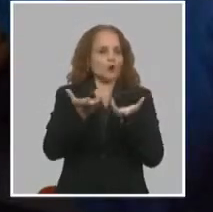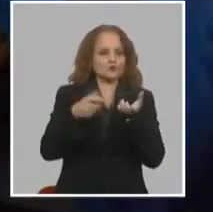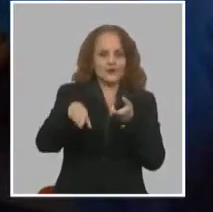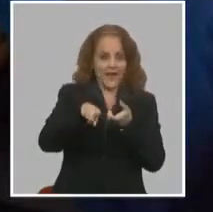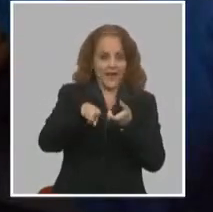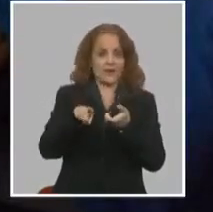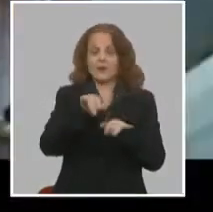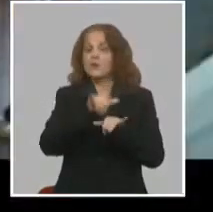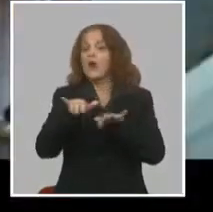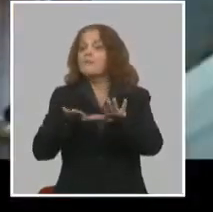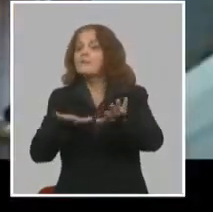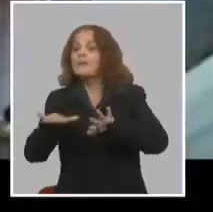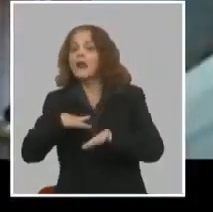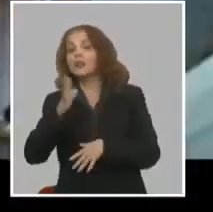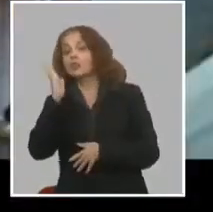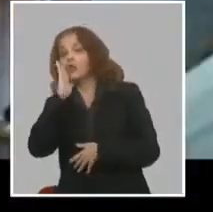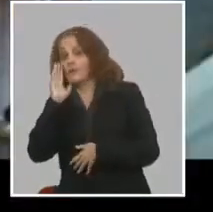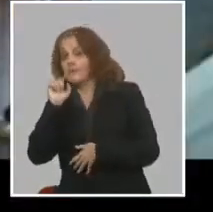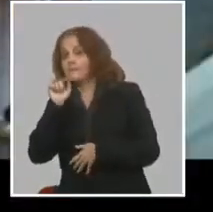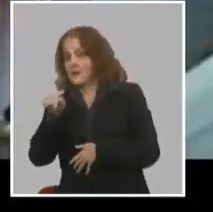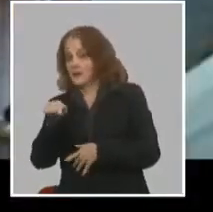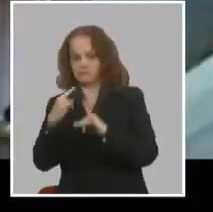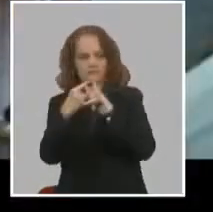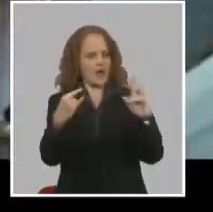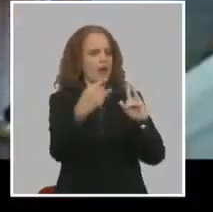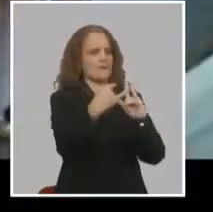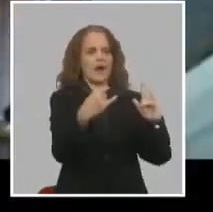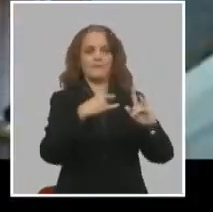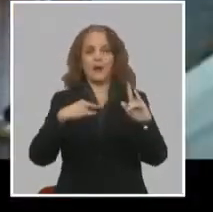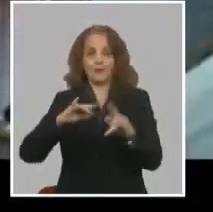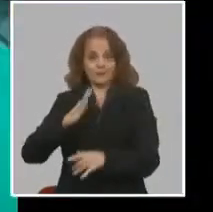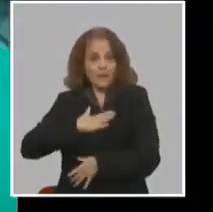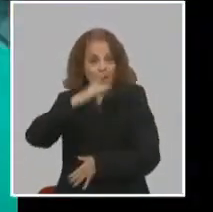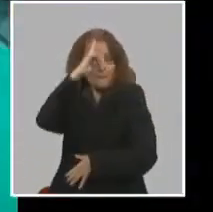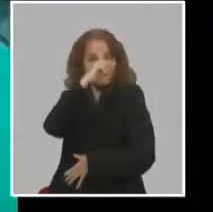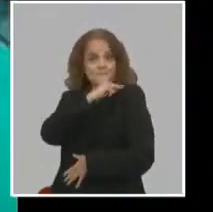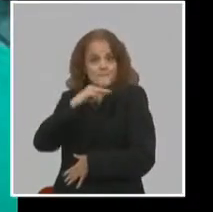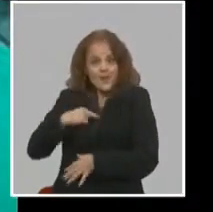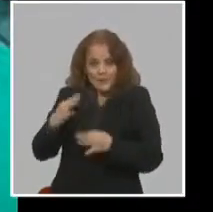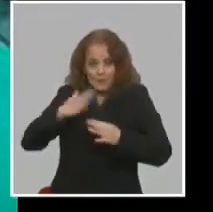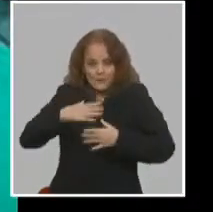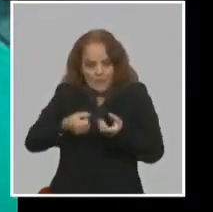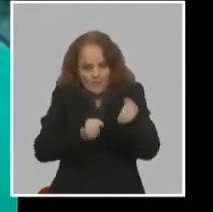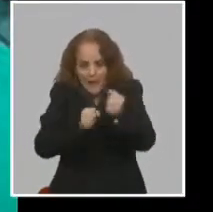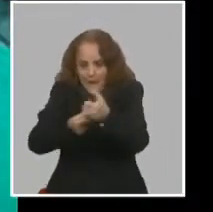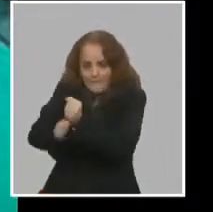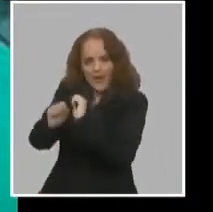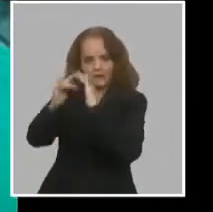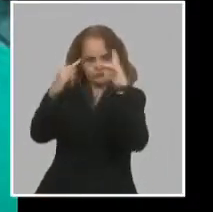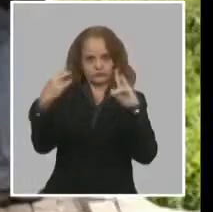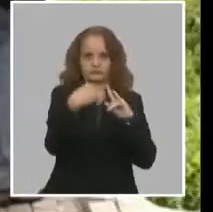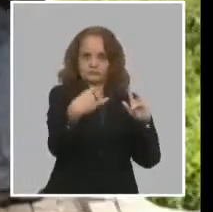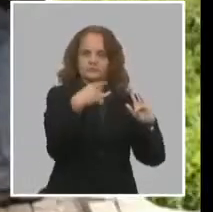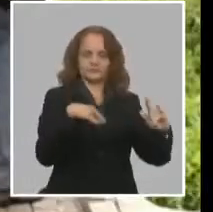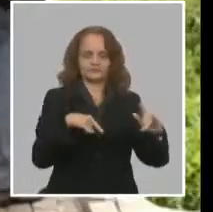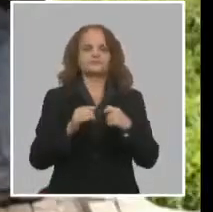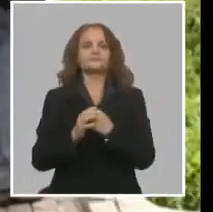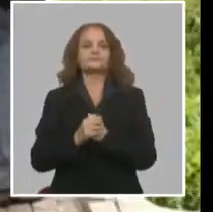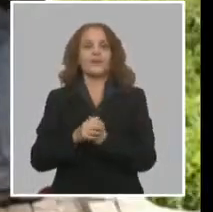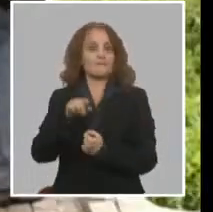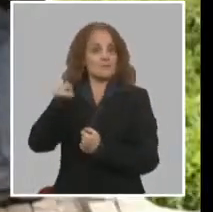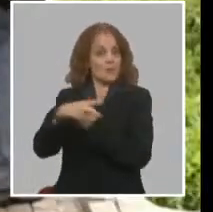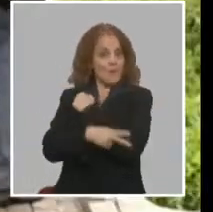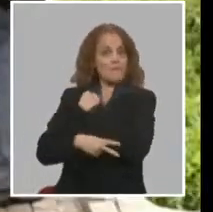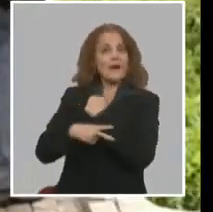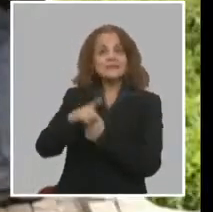dormir en tiendas de campaña, que también las armamos los integrantes de la Brigada Médica Cubana. En Nepal tuvimos